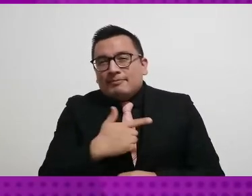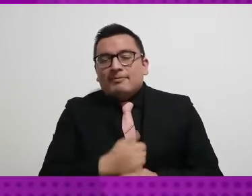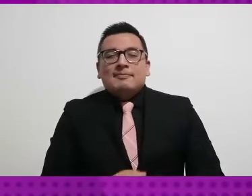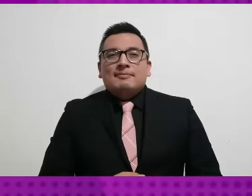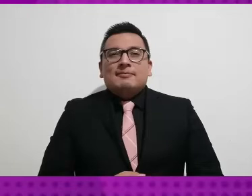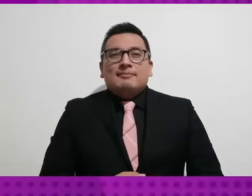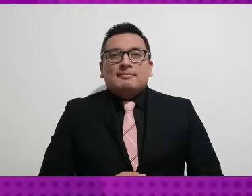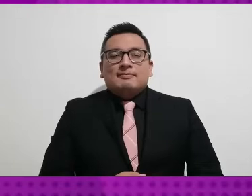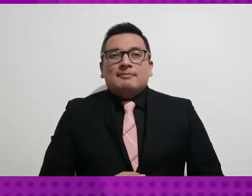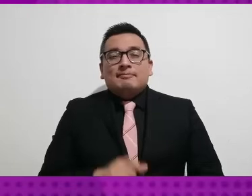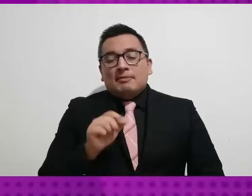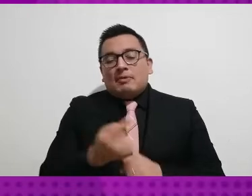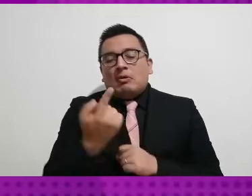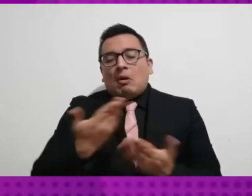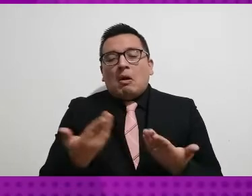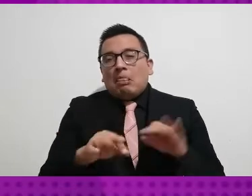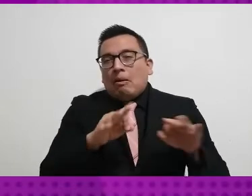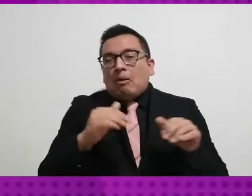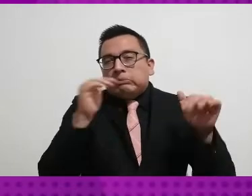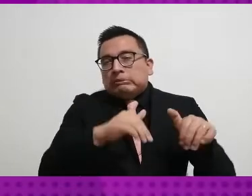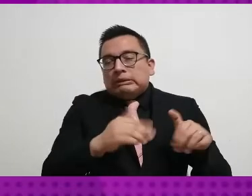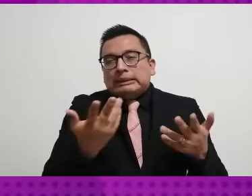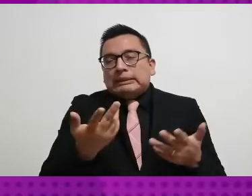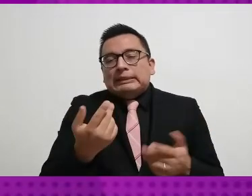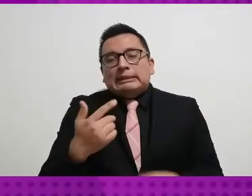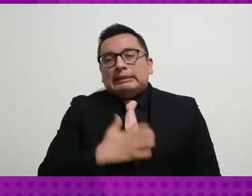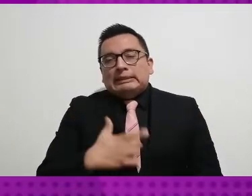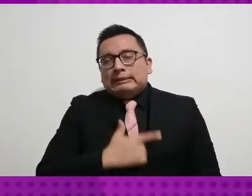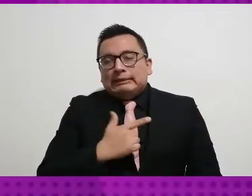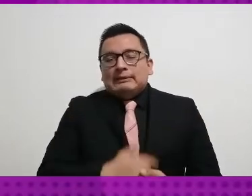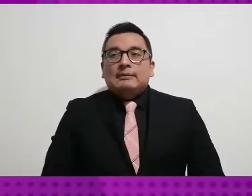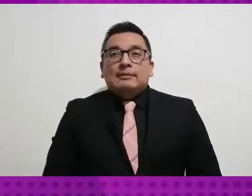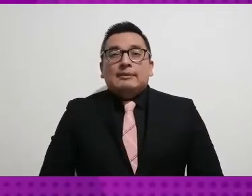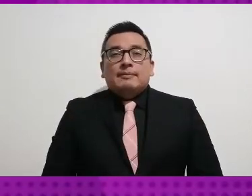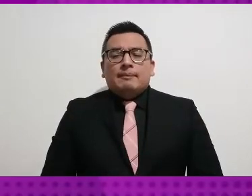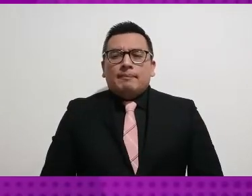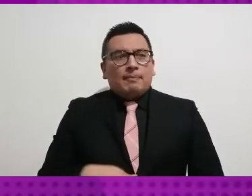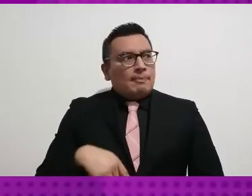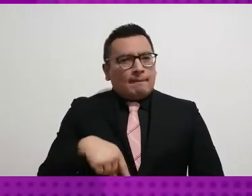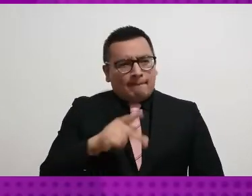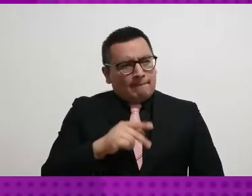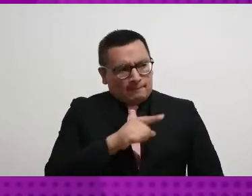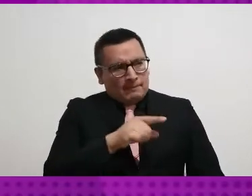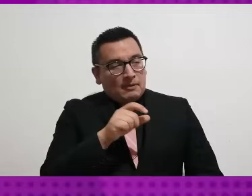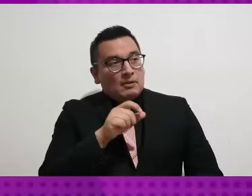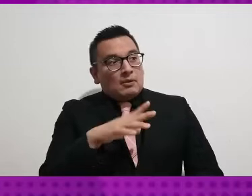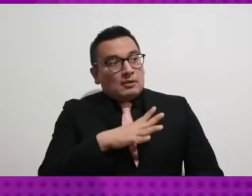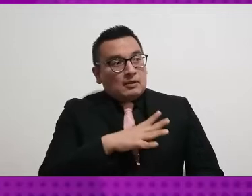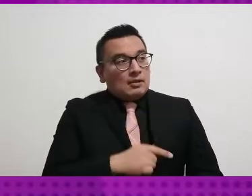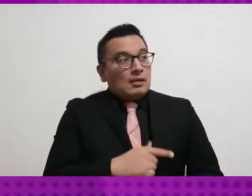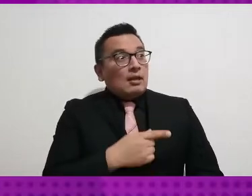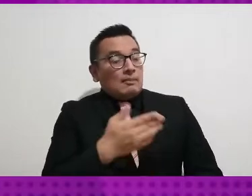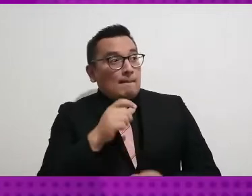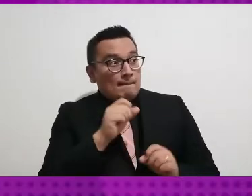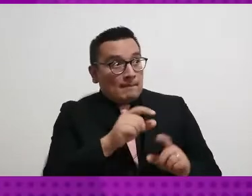a la par de la función electoral que ahora desarrollo. Pero también ha desarrollado la parte académica desde la otra trinchera, que es el